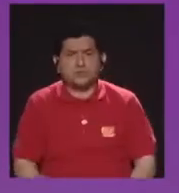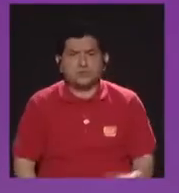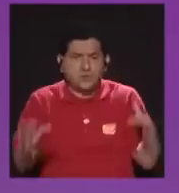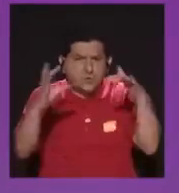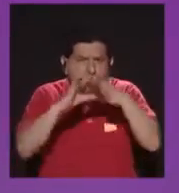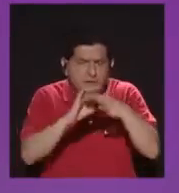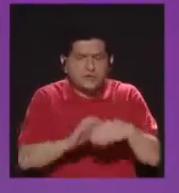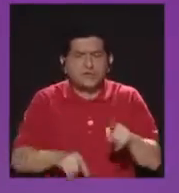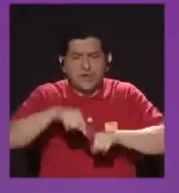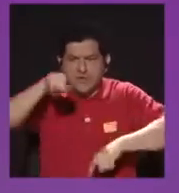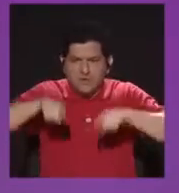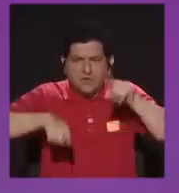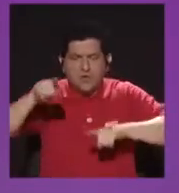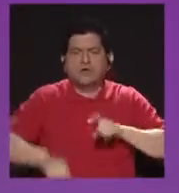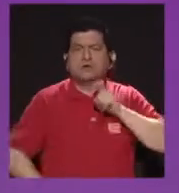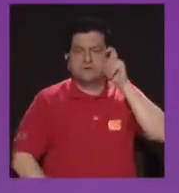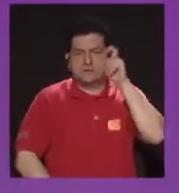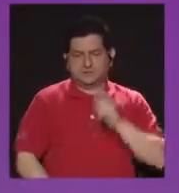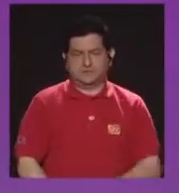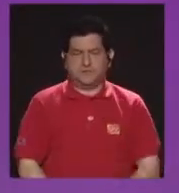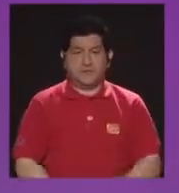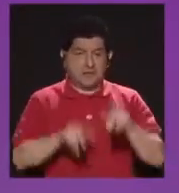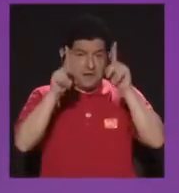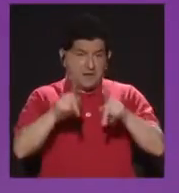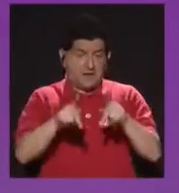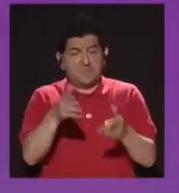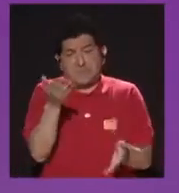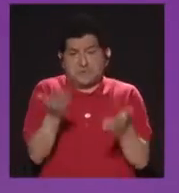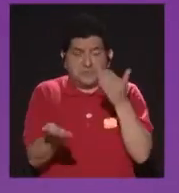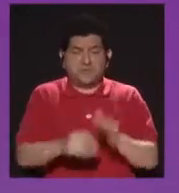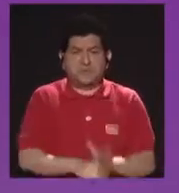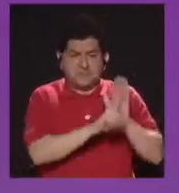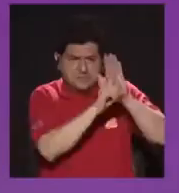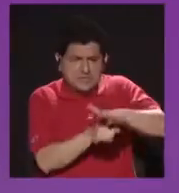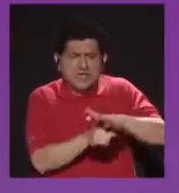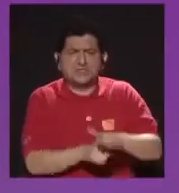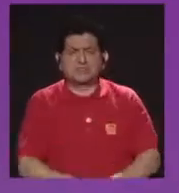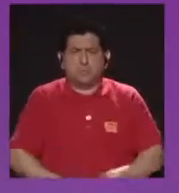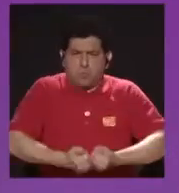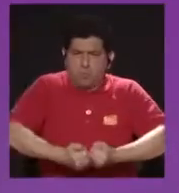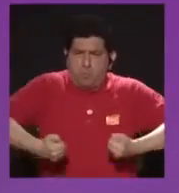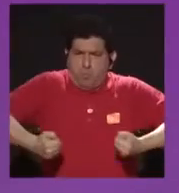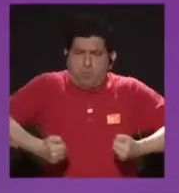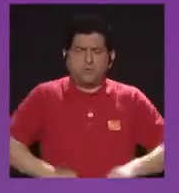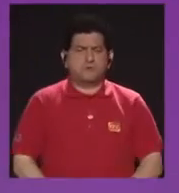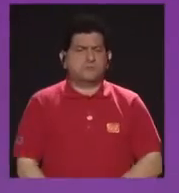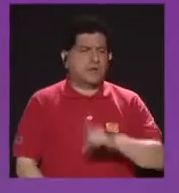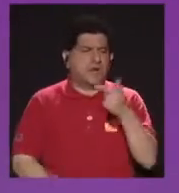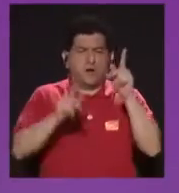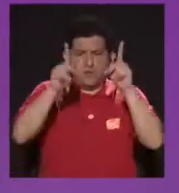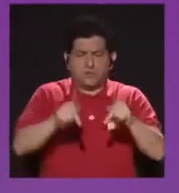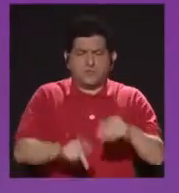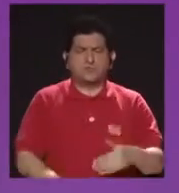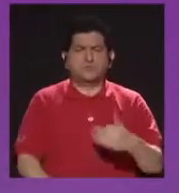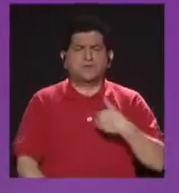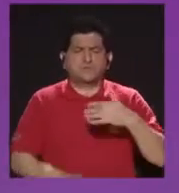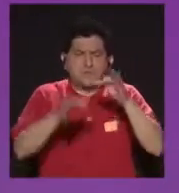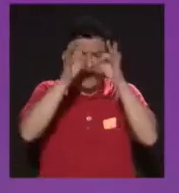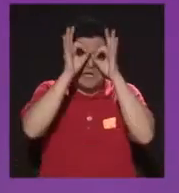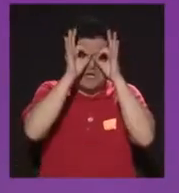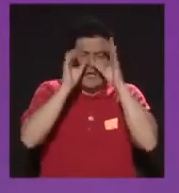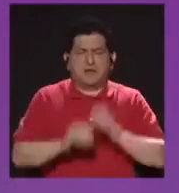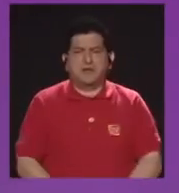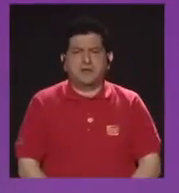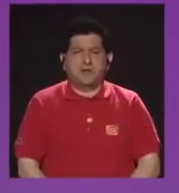el acoso por la diversidad sexual claro hay gente que lo acosa por gorda hay gente que lo es porque tiene anteojos